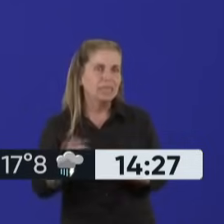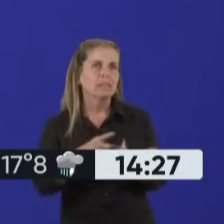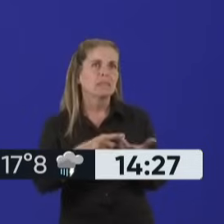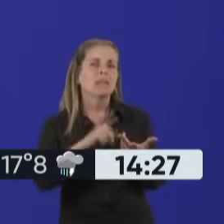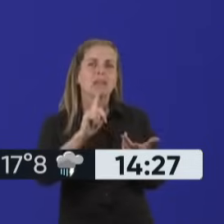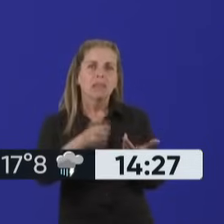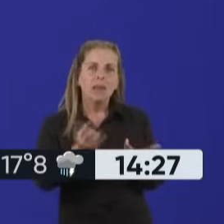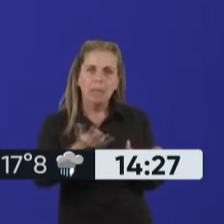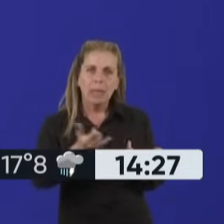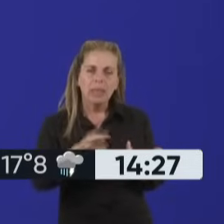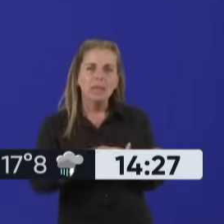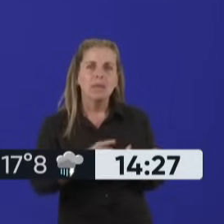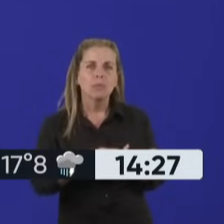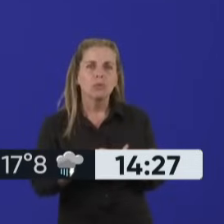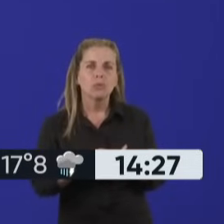Teníamos